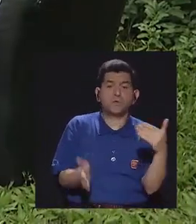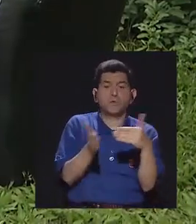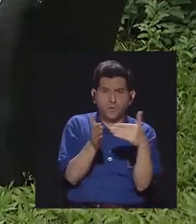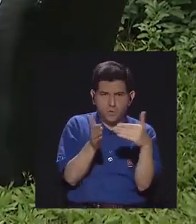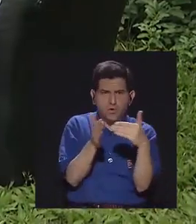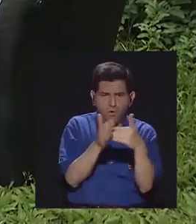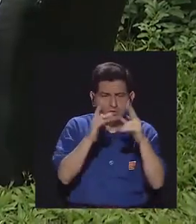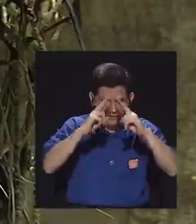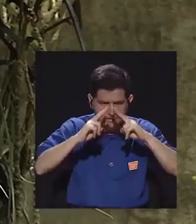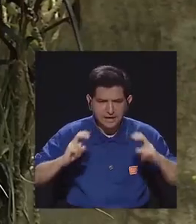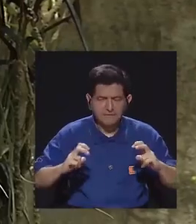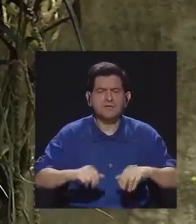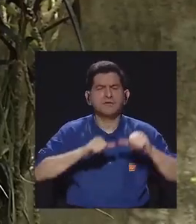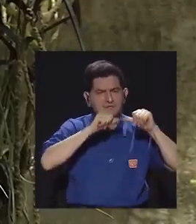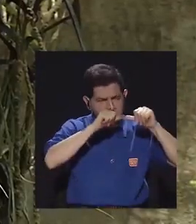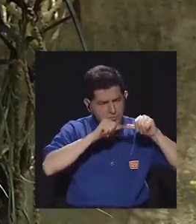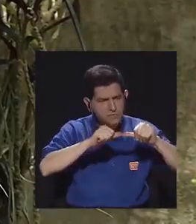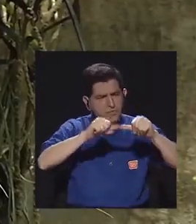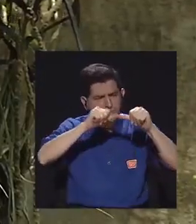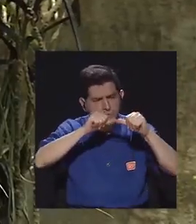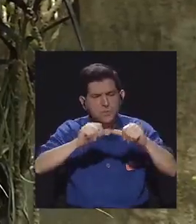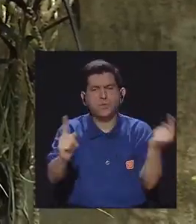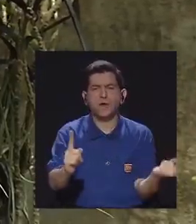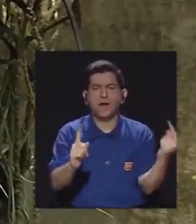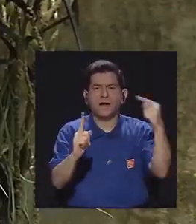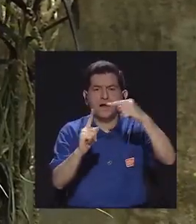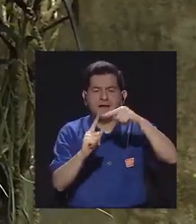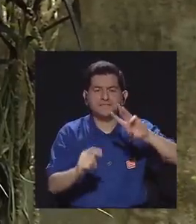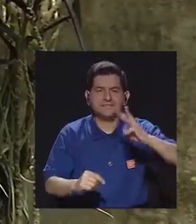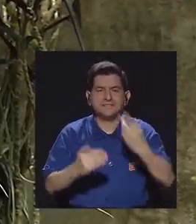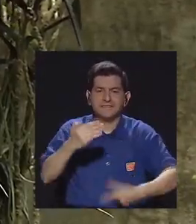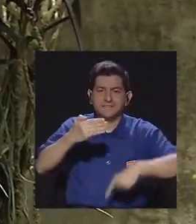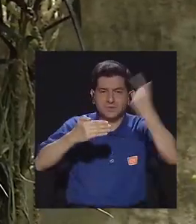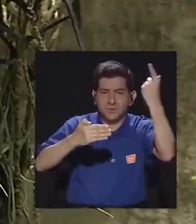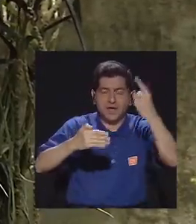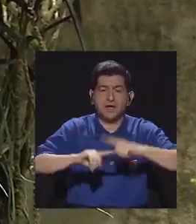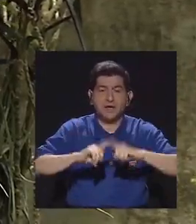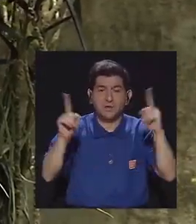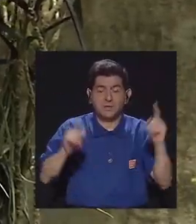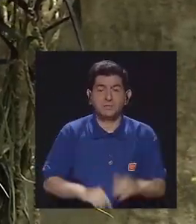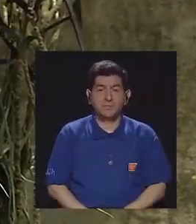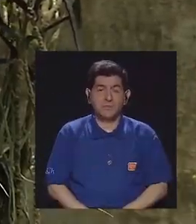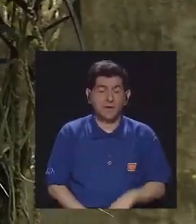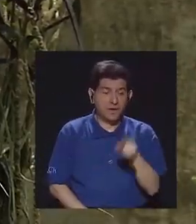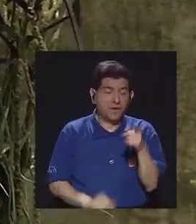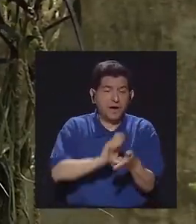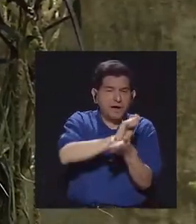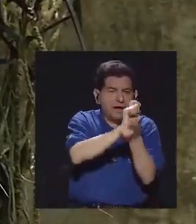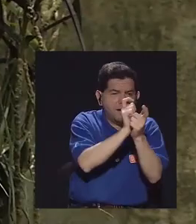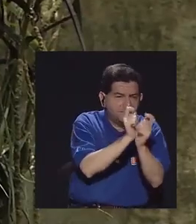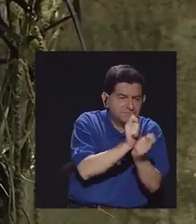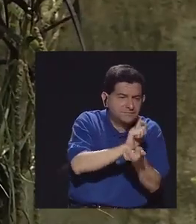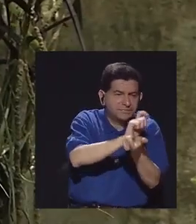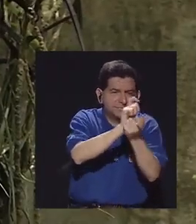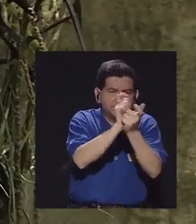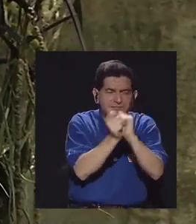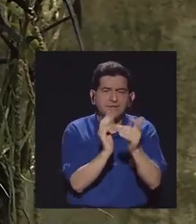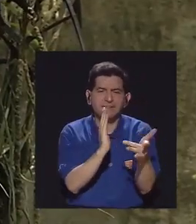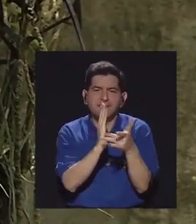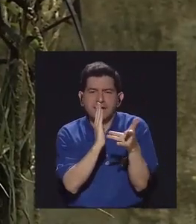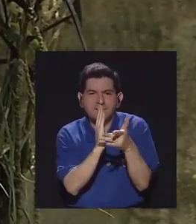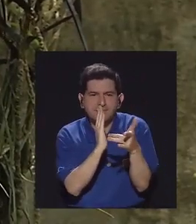vuelven a tocar autoestima y ahí van hasta sexto. Pero cada vez se van cambiando